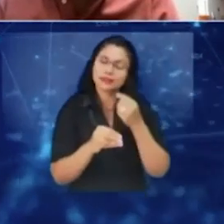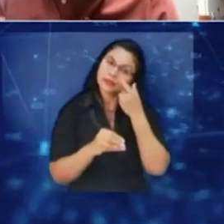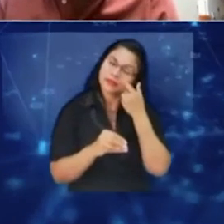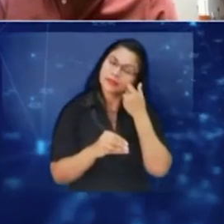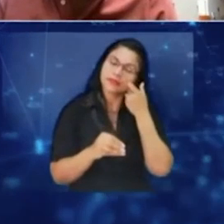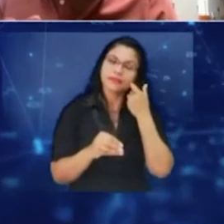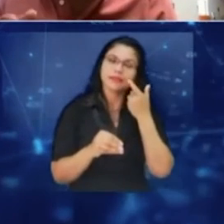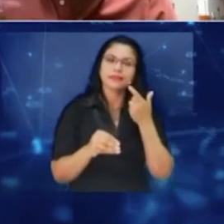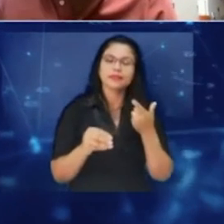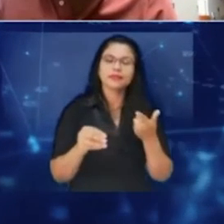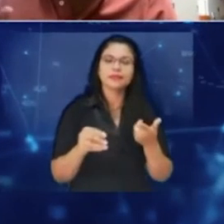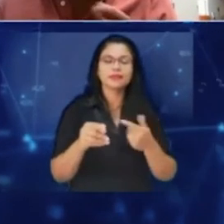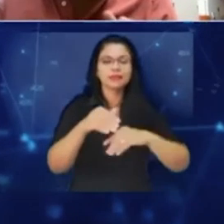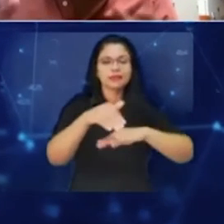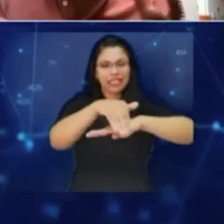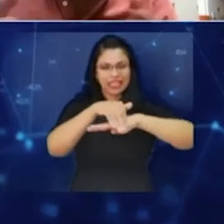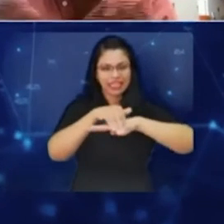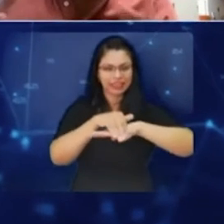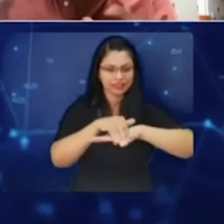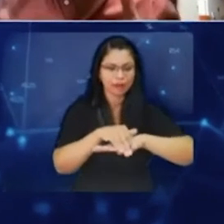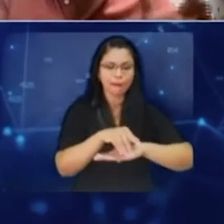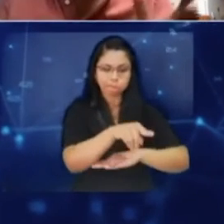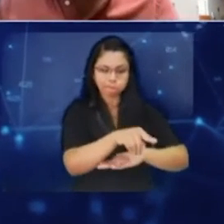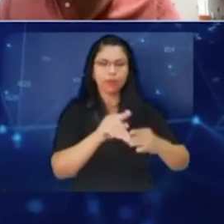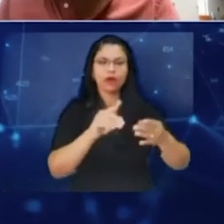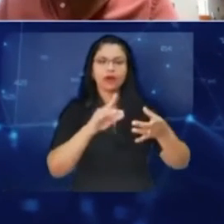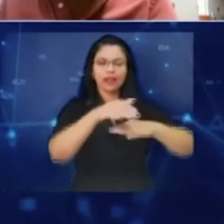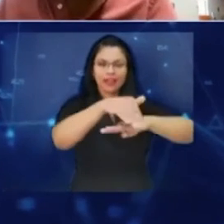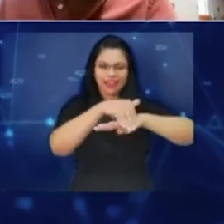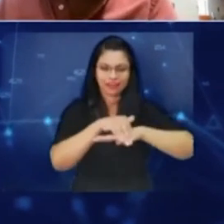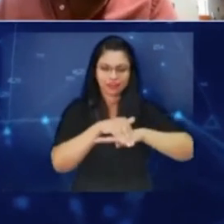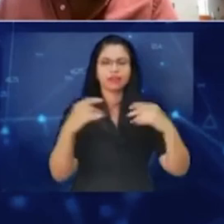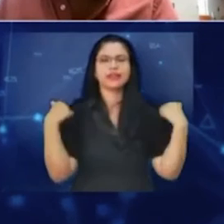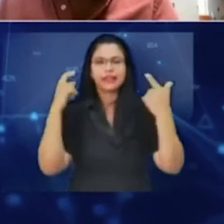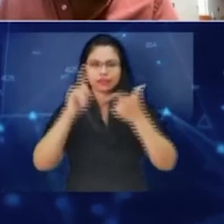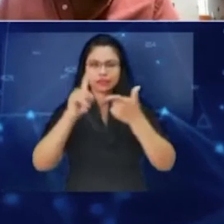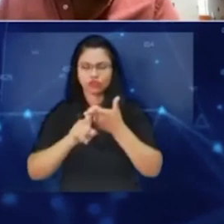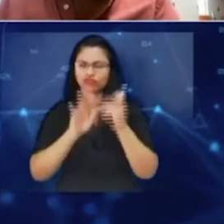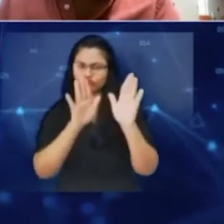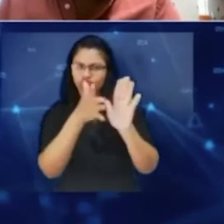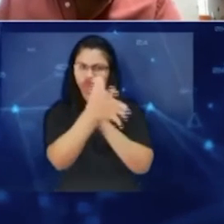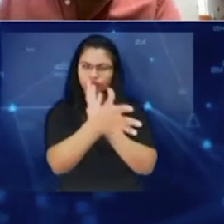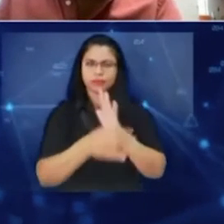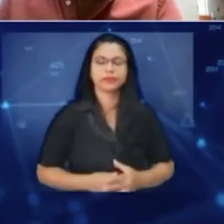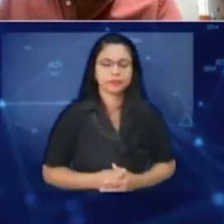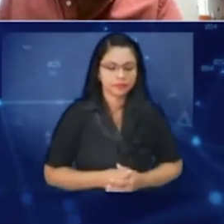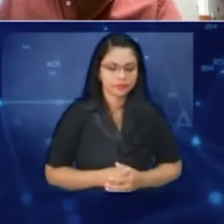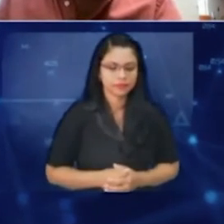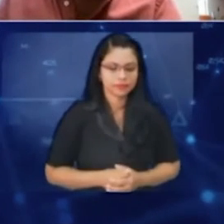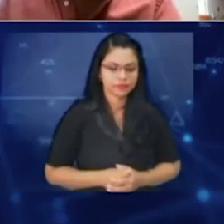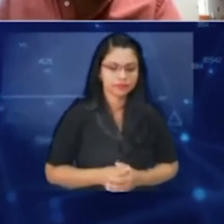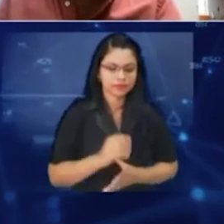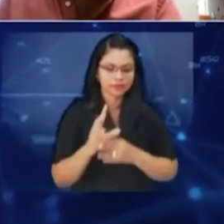español, en inglés le dicen shells o clusters, pero yo no encontré una mejor manera de traducirlo, yo le llamo estratos. Tenemos estratos